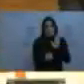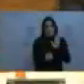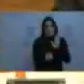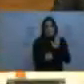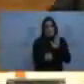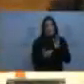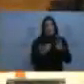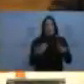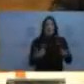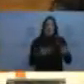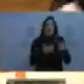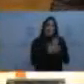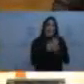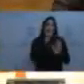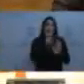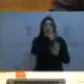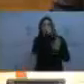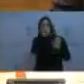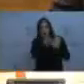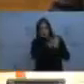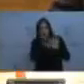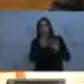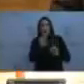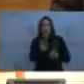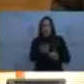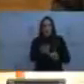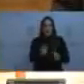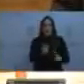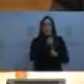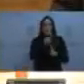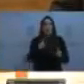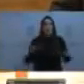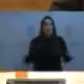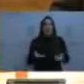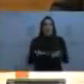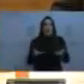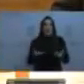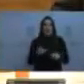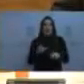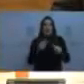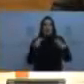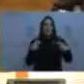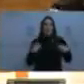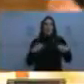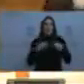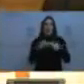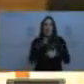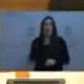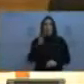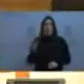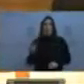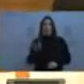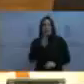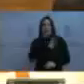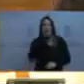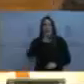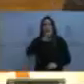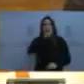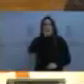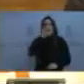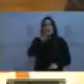Por consiguiente, pasamos al punto siguiente, número 15, pregunta urgente del diputado del Grupo Parlamentario Popular, don Carlos